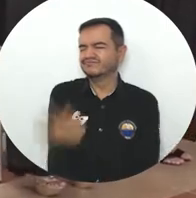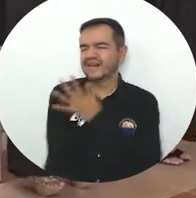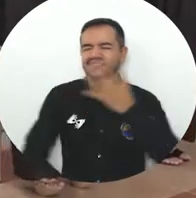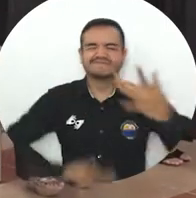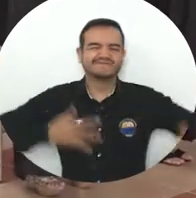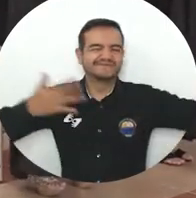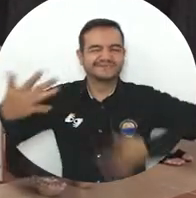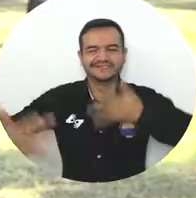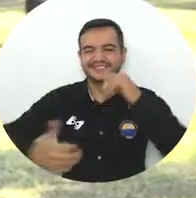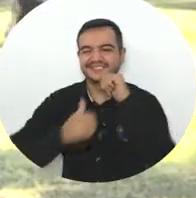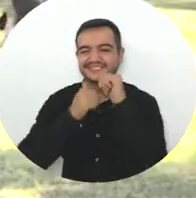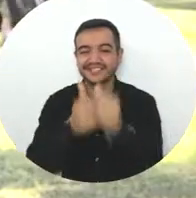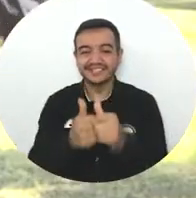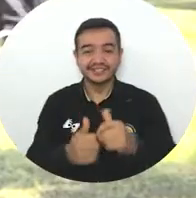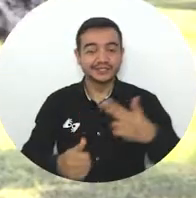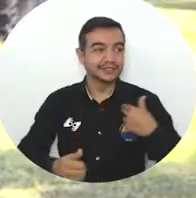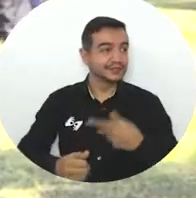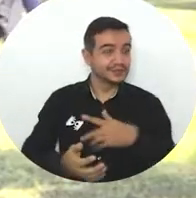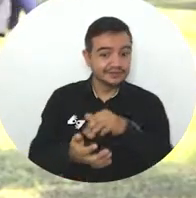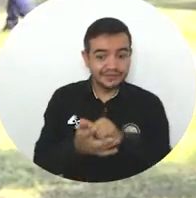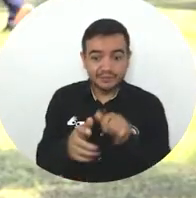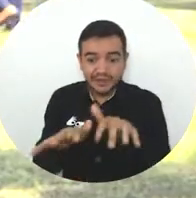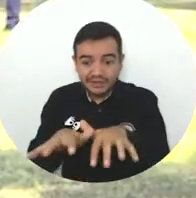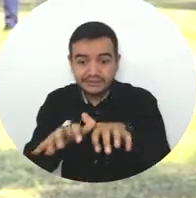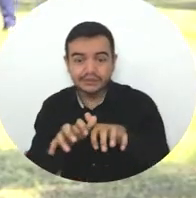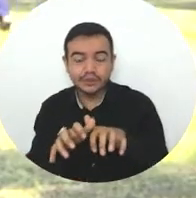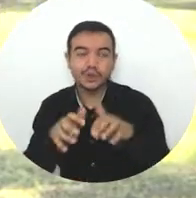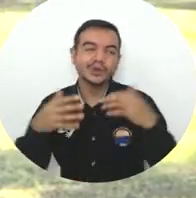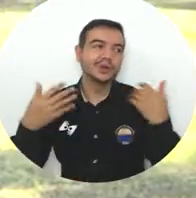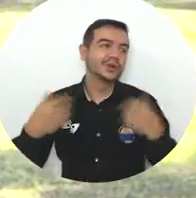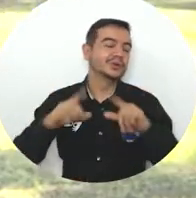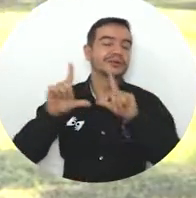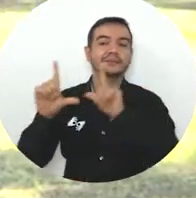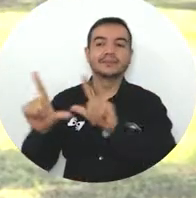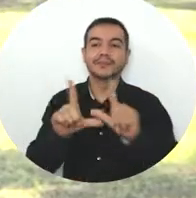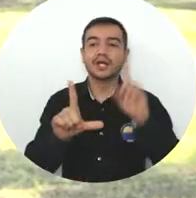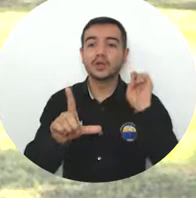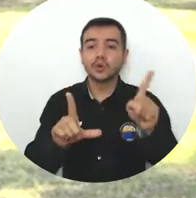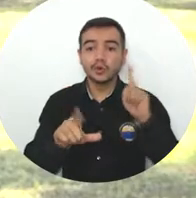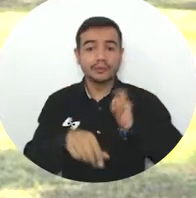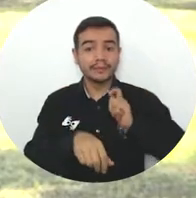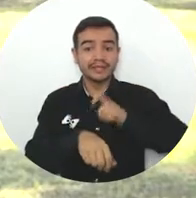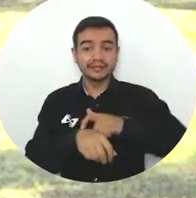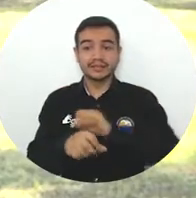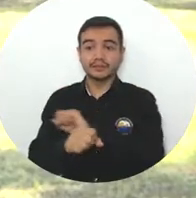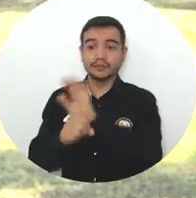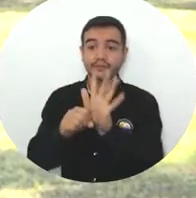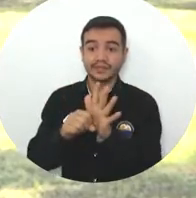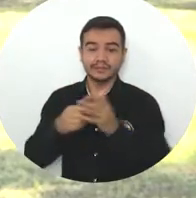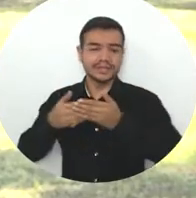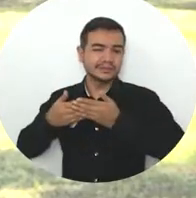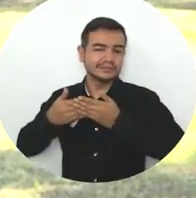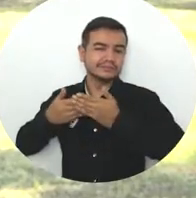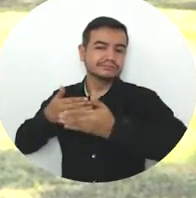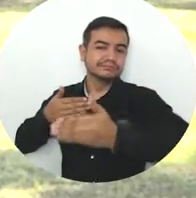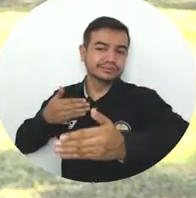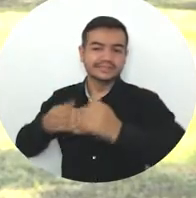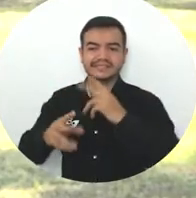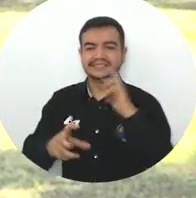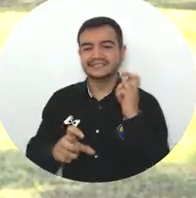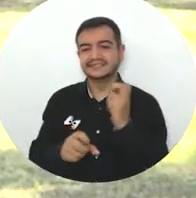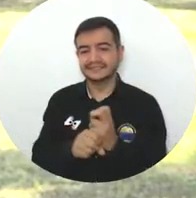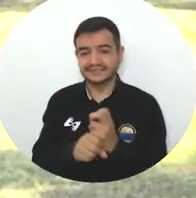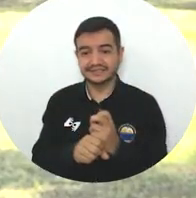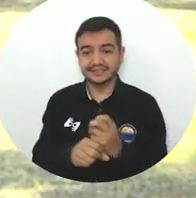este logro que hemos cumplido, muy significativa la ceremonia luego de un proceso tan difícil que hemos estado viviendo como fue la pandemia, y le